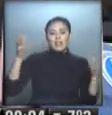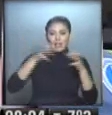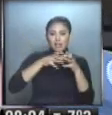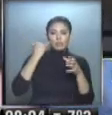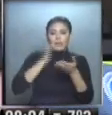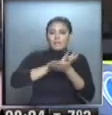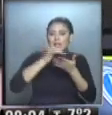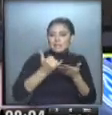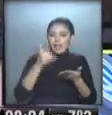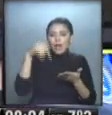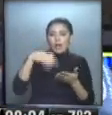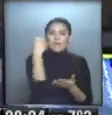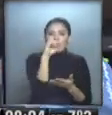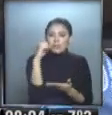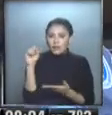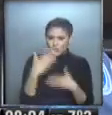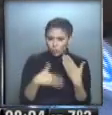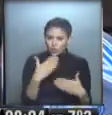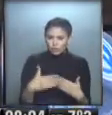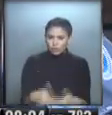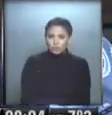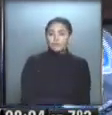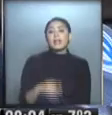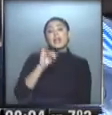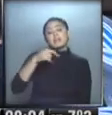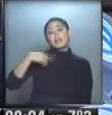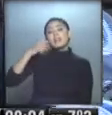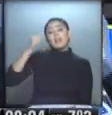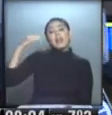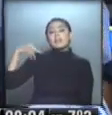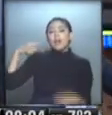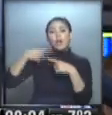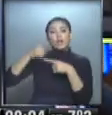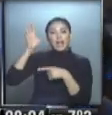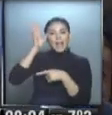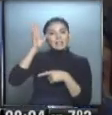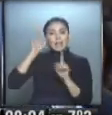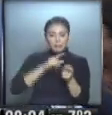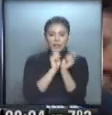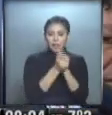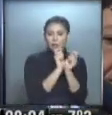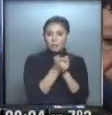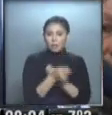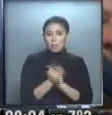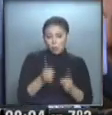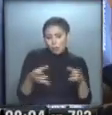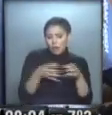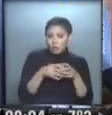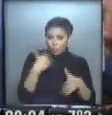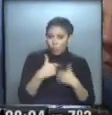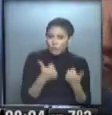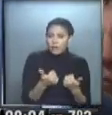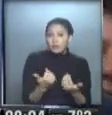donde más jugadores faltan por ahí. Sí, pero bueno, el otro día contra Italia también hubo muchos cambios y el equipo respondió, jugó bien, así